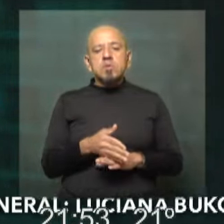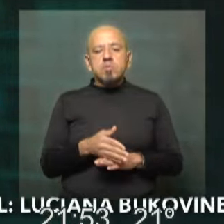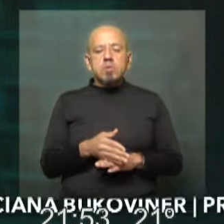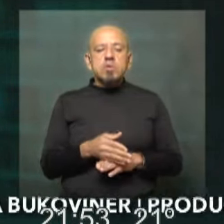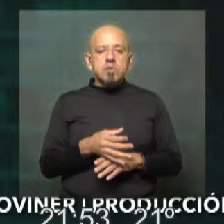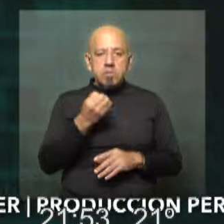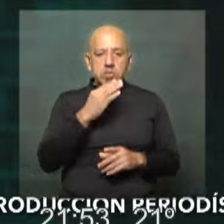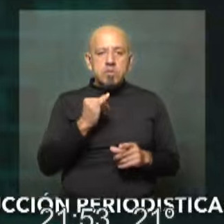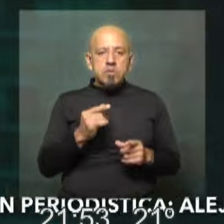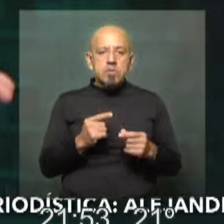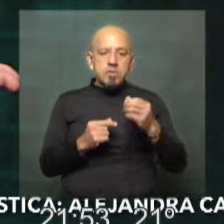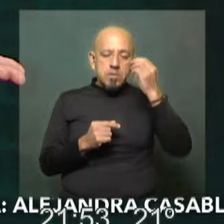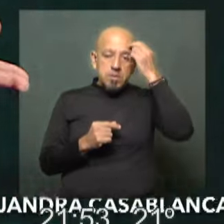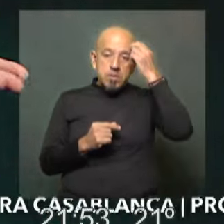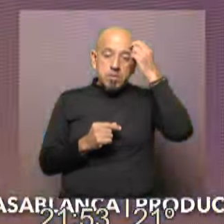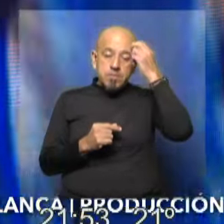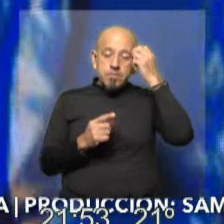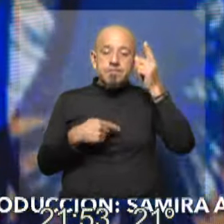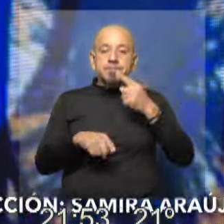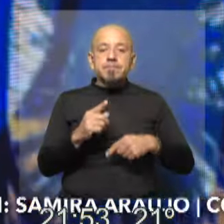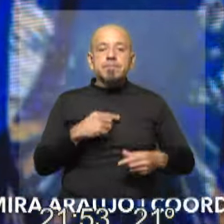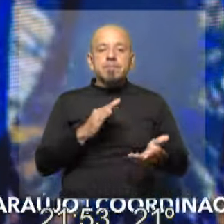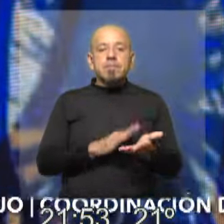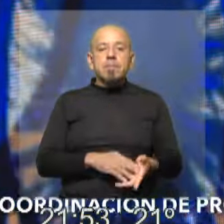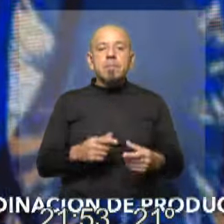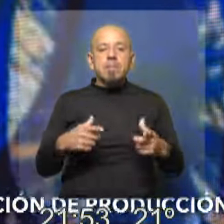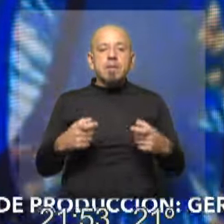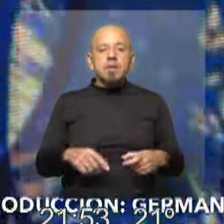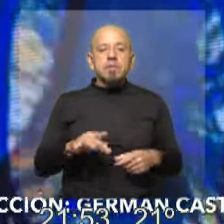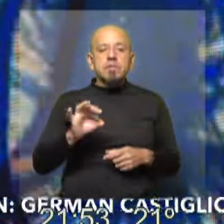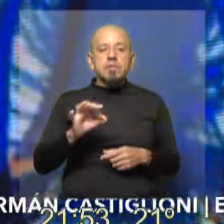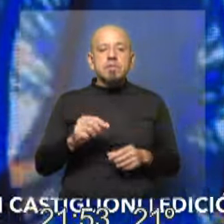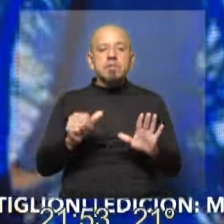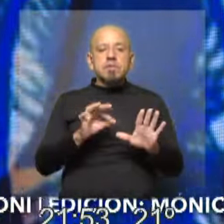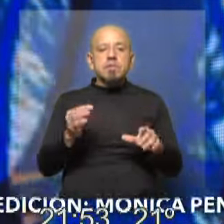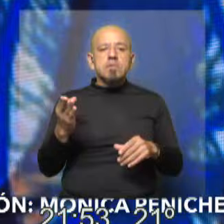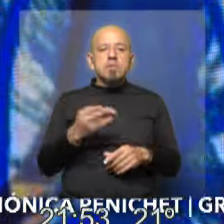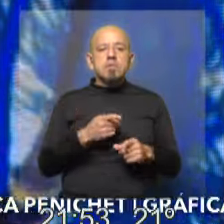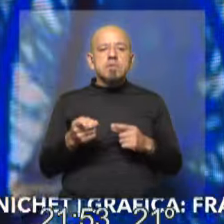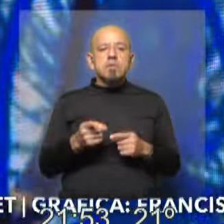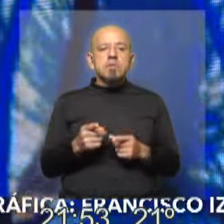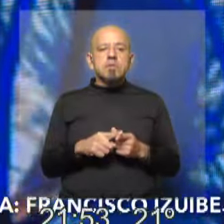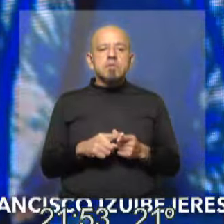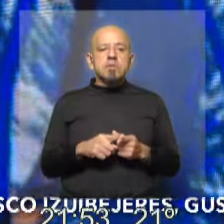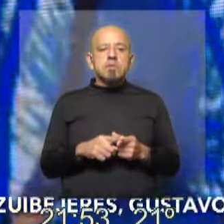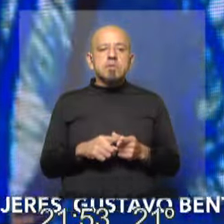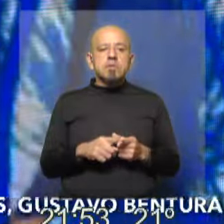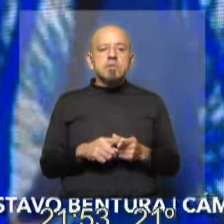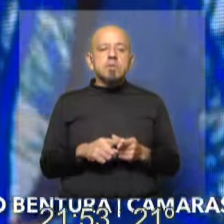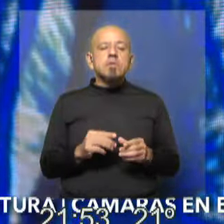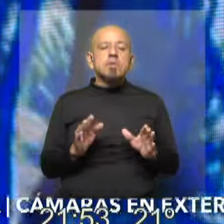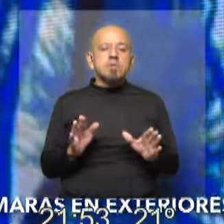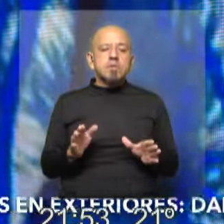mejora en el estudio, claro. ¿No? Pero el material de los discos, el 50-60% ya es lo que sale de ahí. Y a partir de